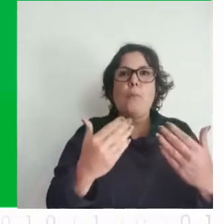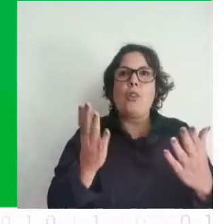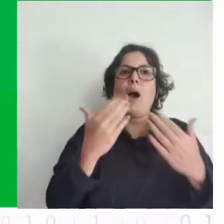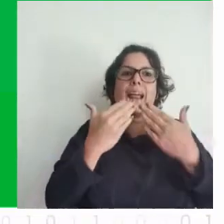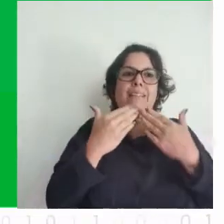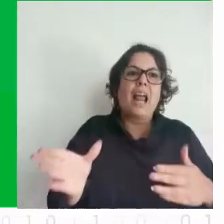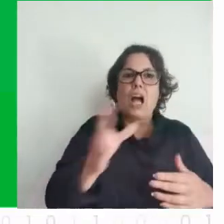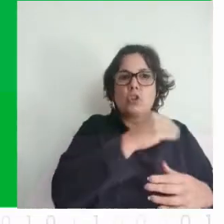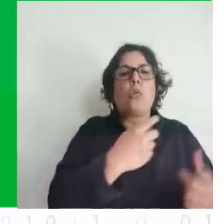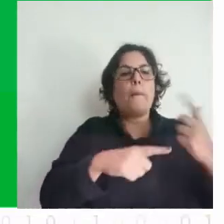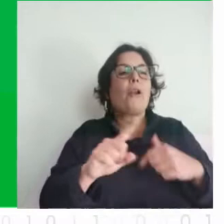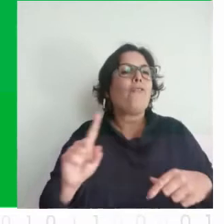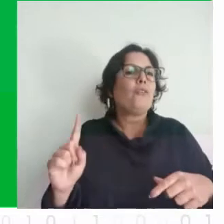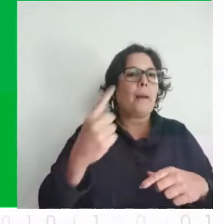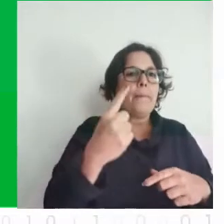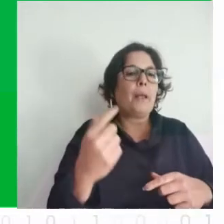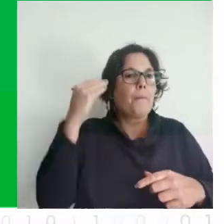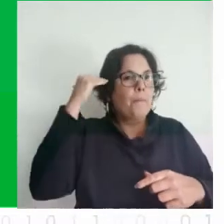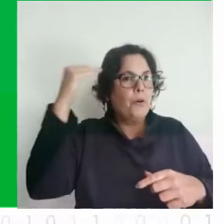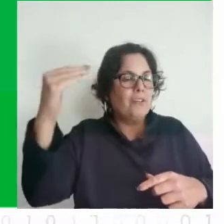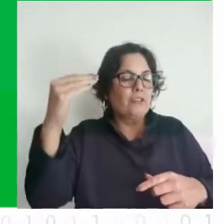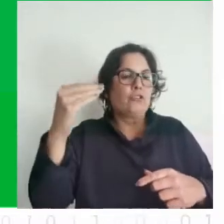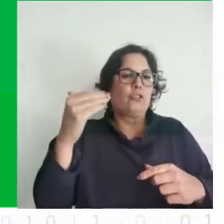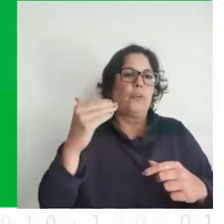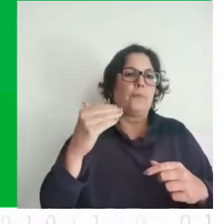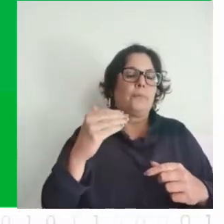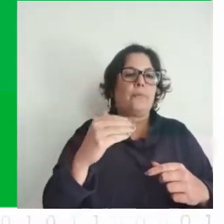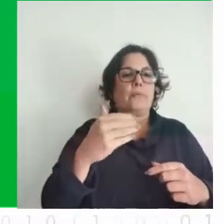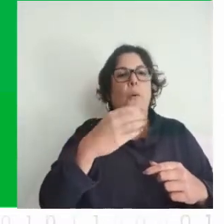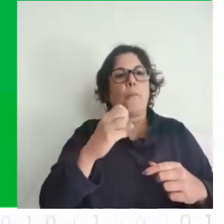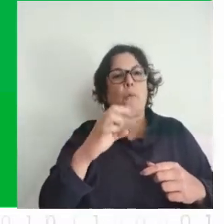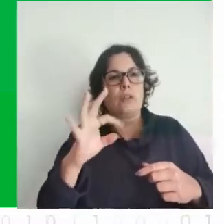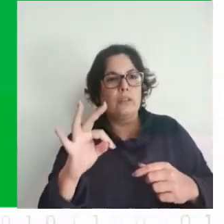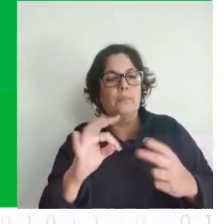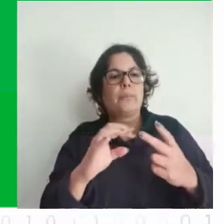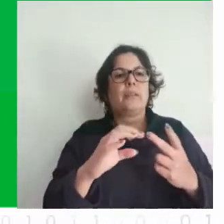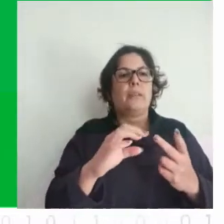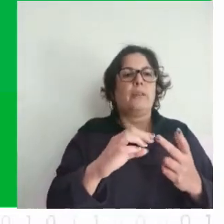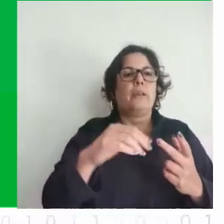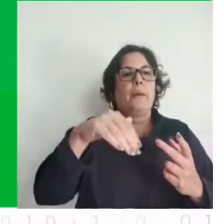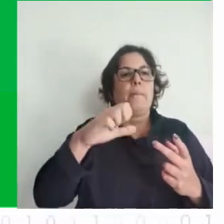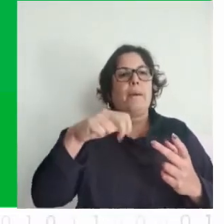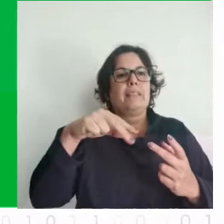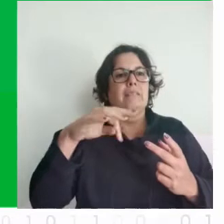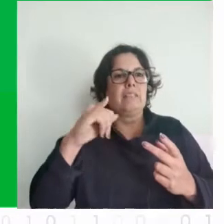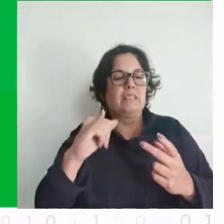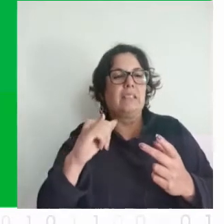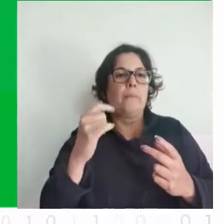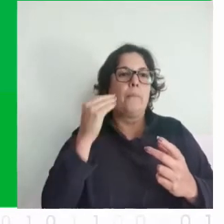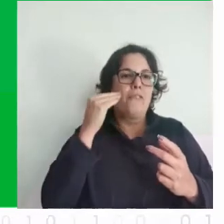pero fundamentalmente al profesor Ed Liu, Carol Bolt y Francesca Mengi,